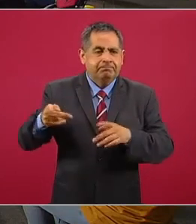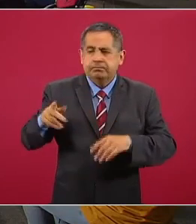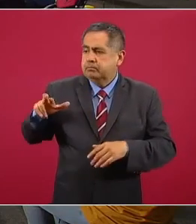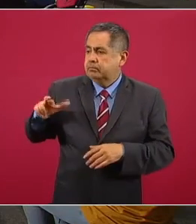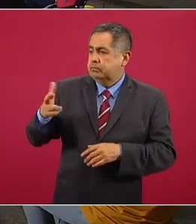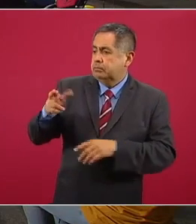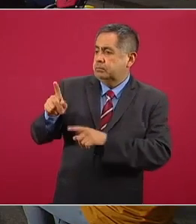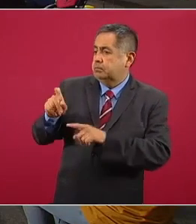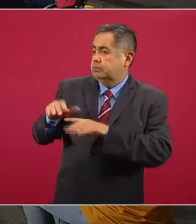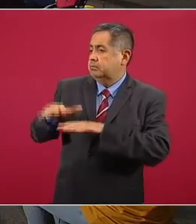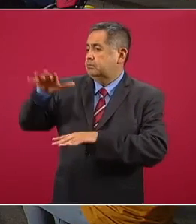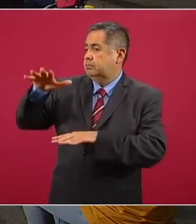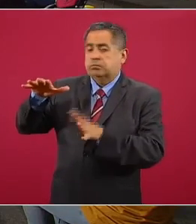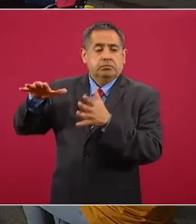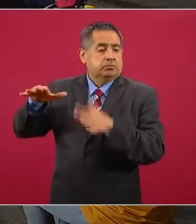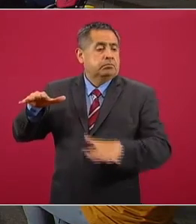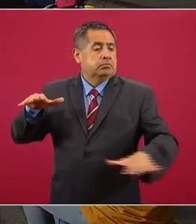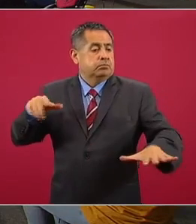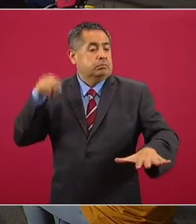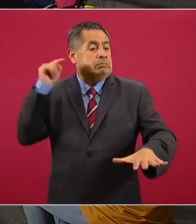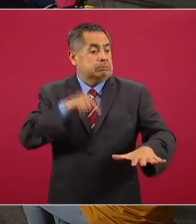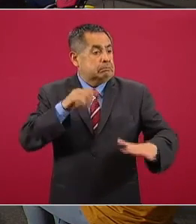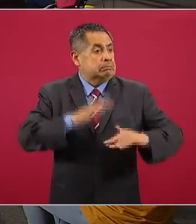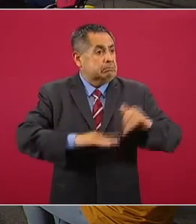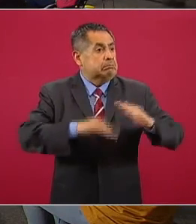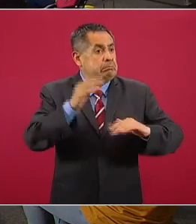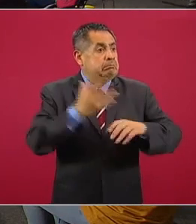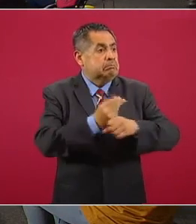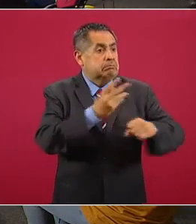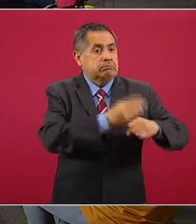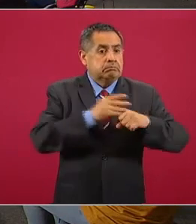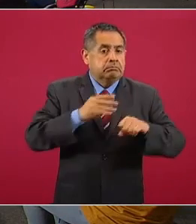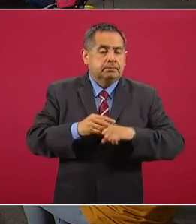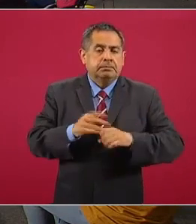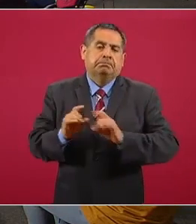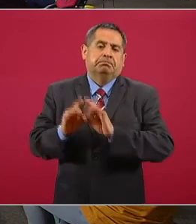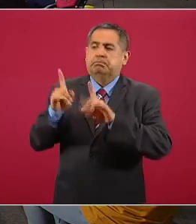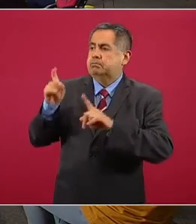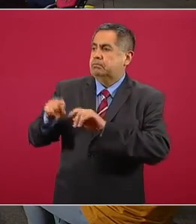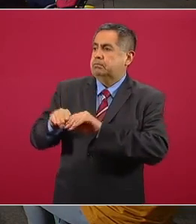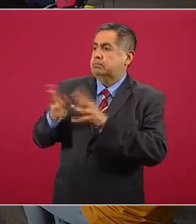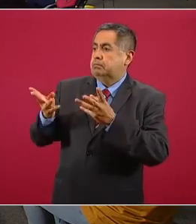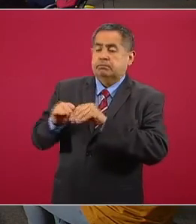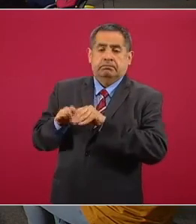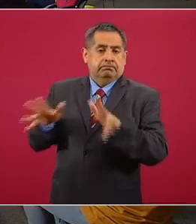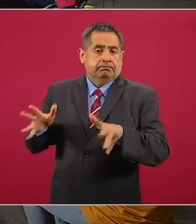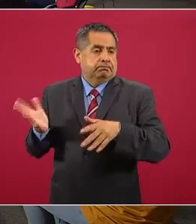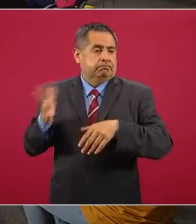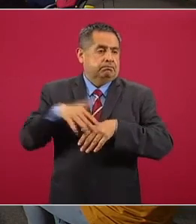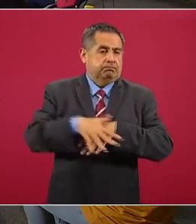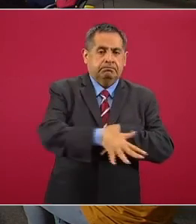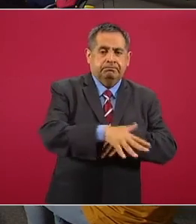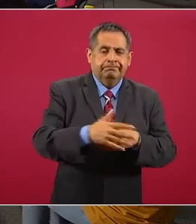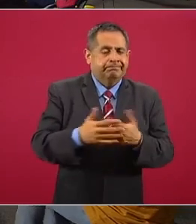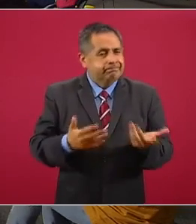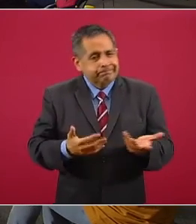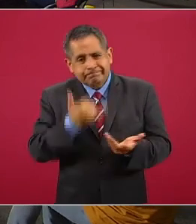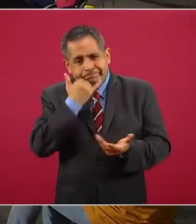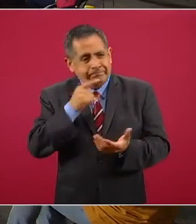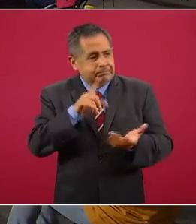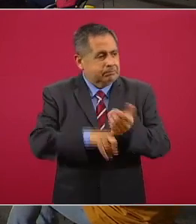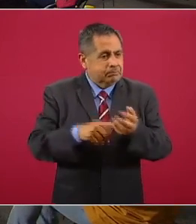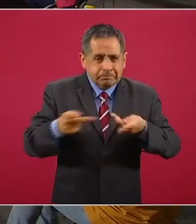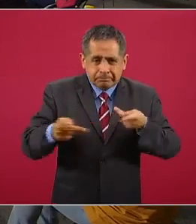se rellenaron vasos reguladores para construir fraccionamientos y que no hay infraestructura. Entonces